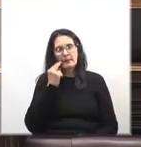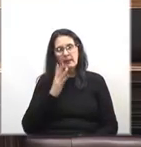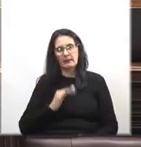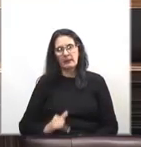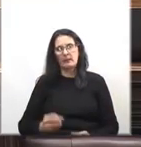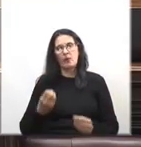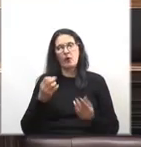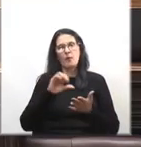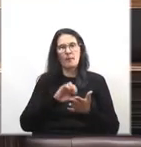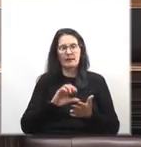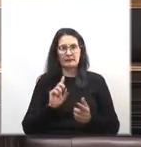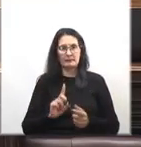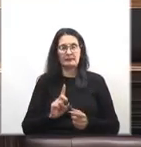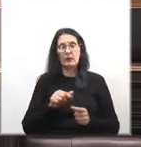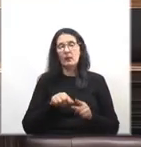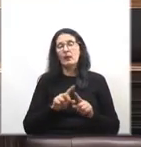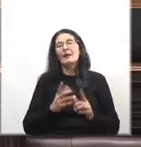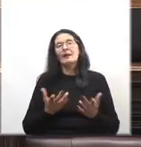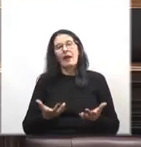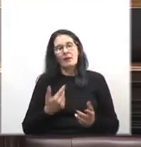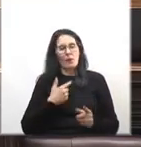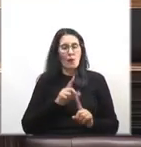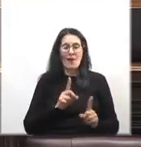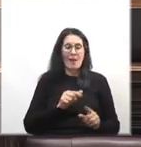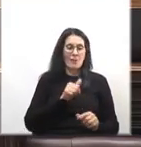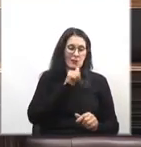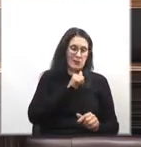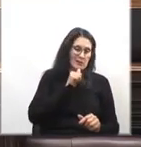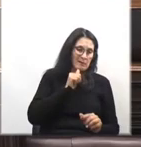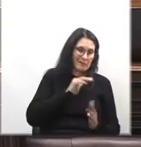país. Claramente que no lo vamos a resolver